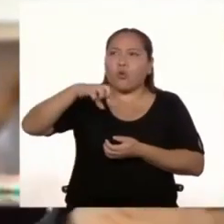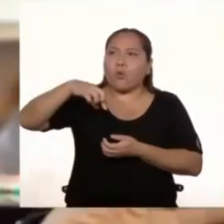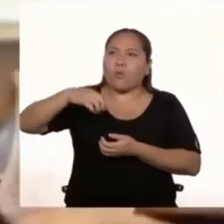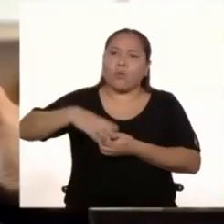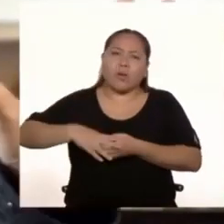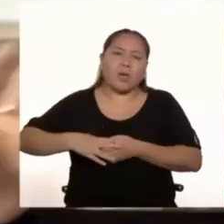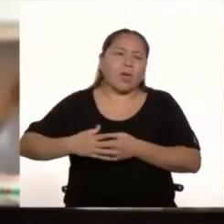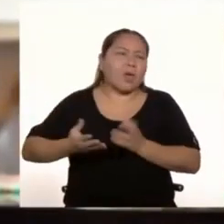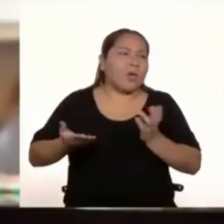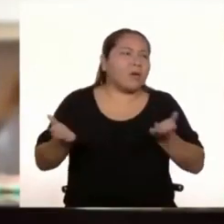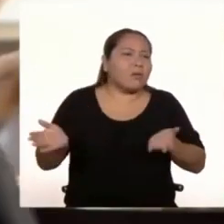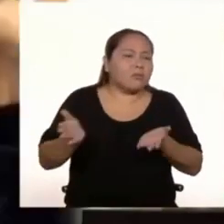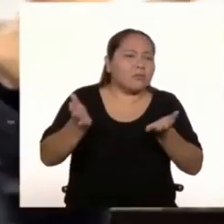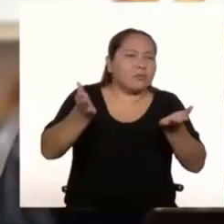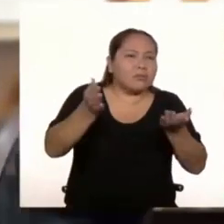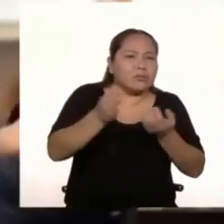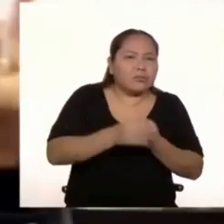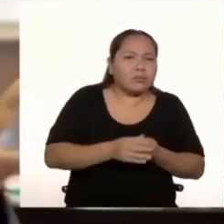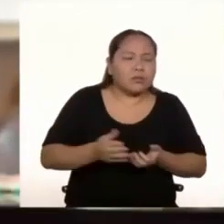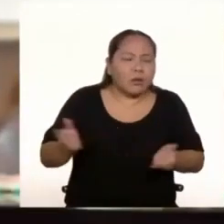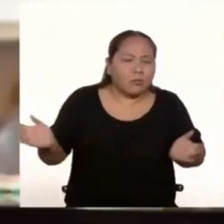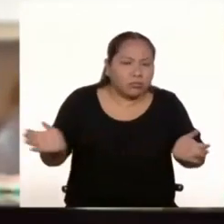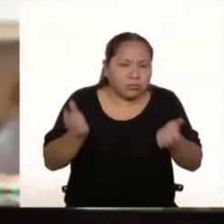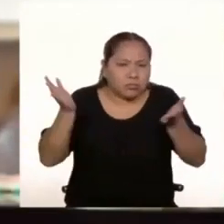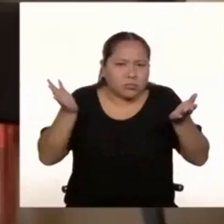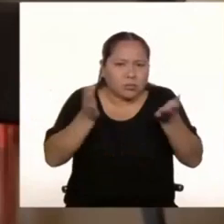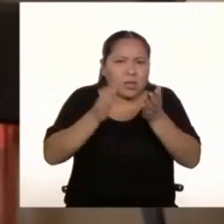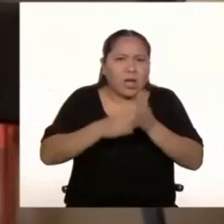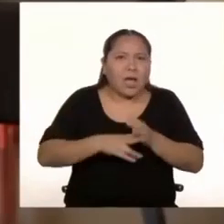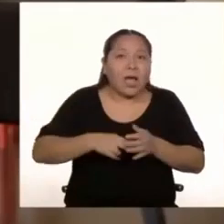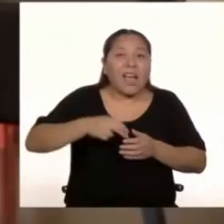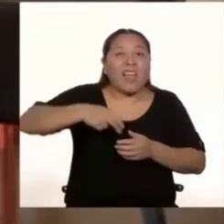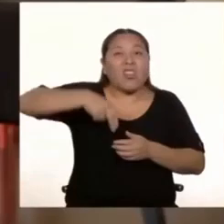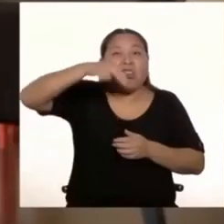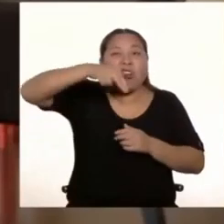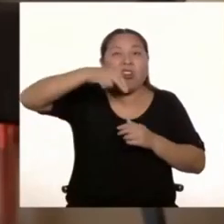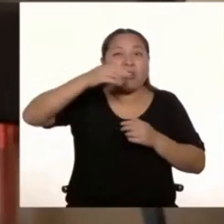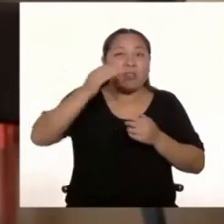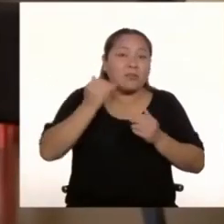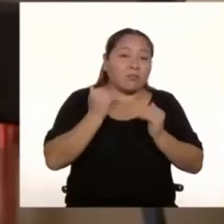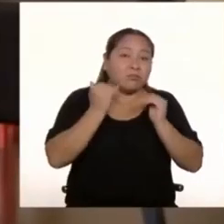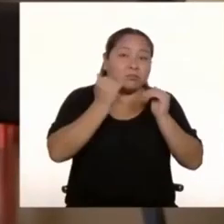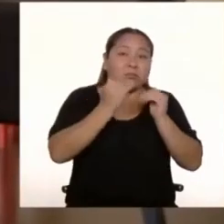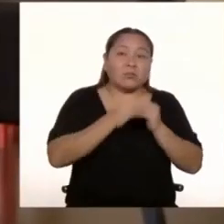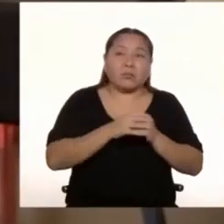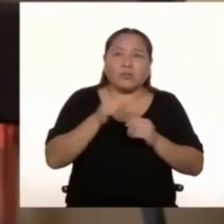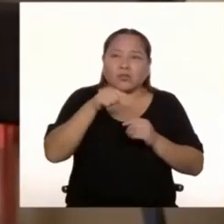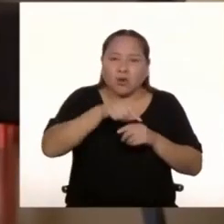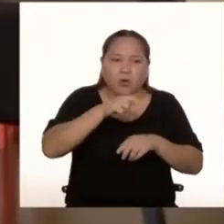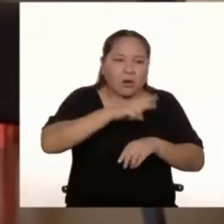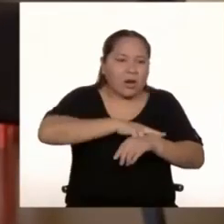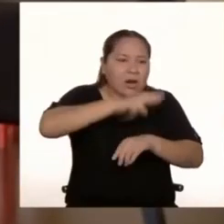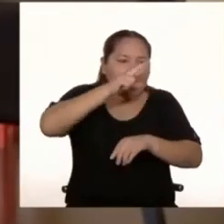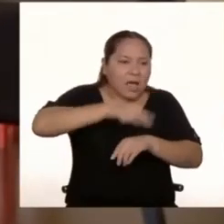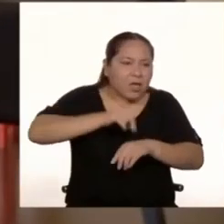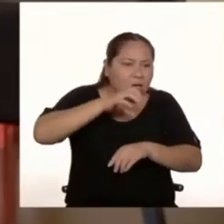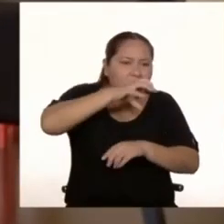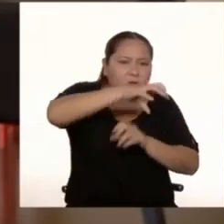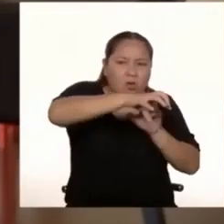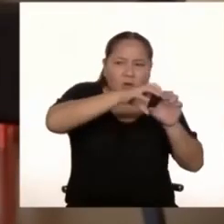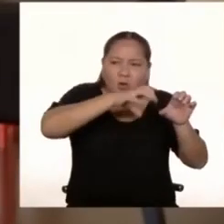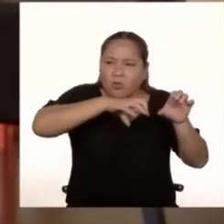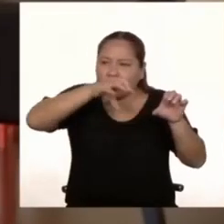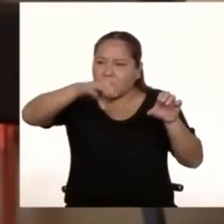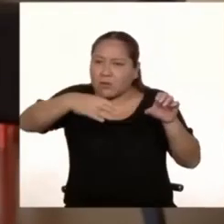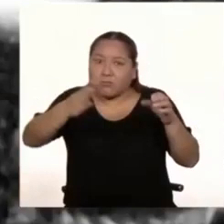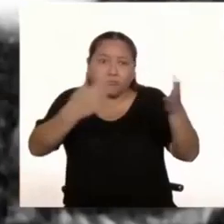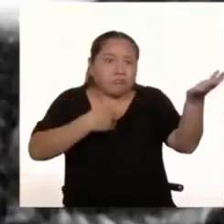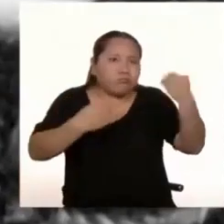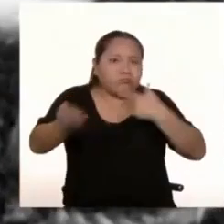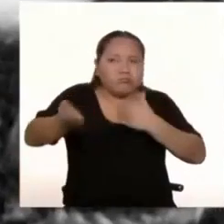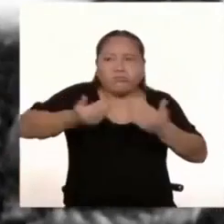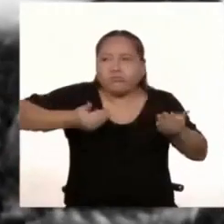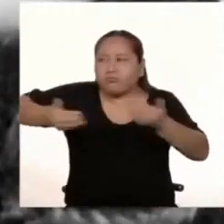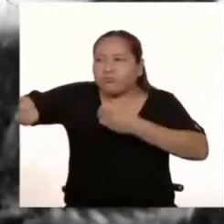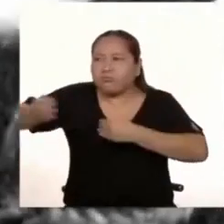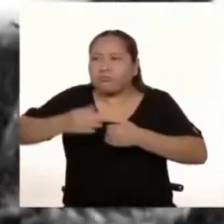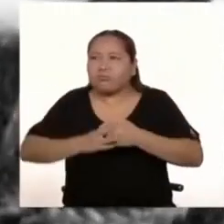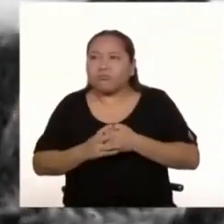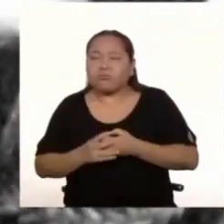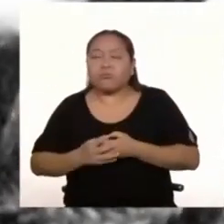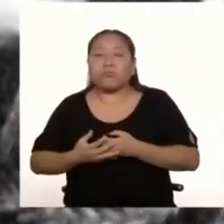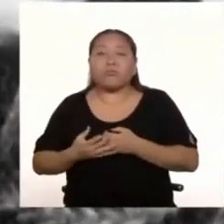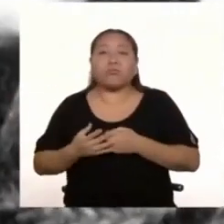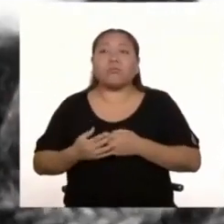Norte Chico, entonces son, digamos, regiones o partes del Perú que se van aunando, ¿no? La expedición